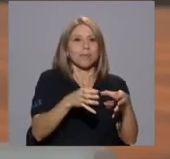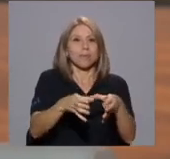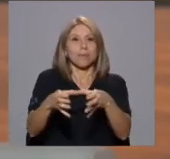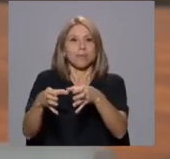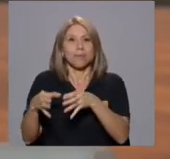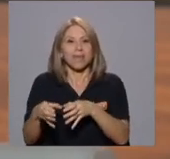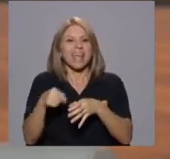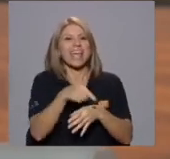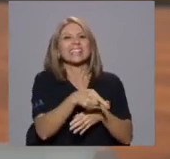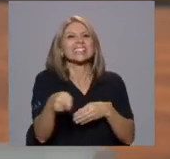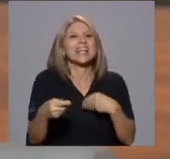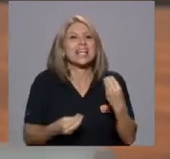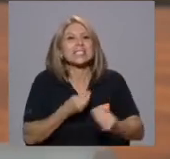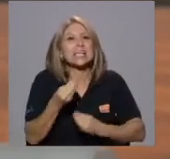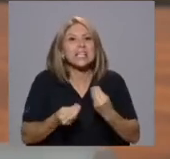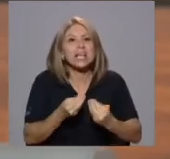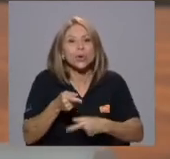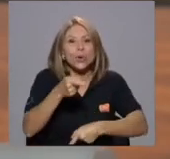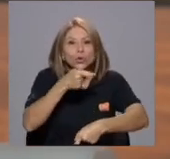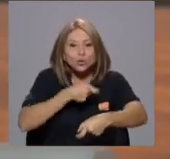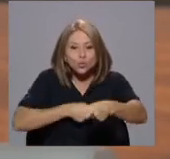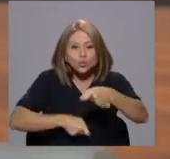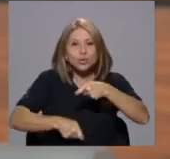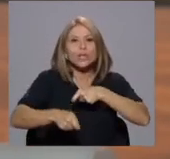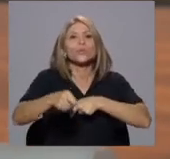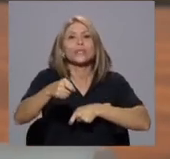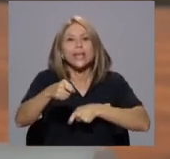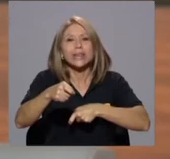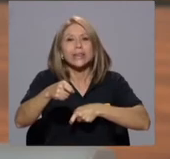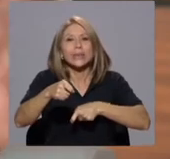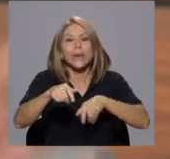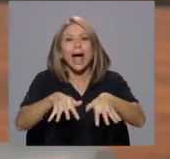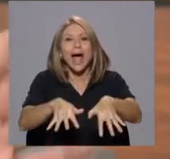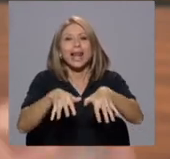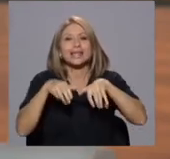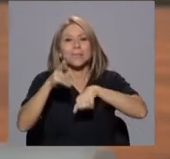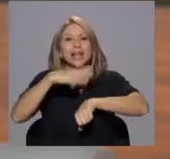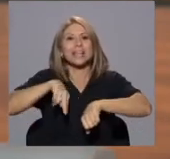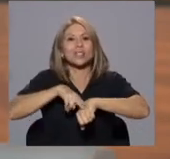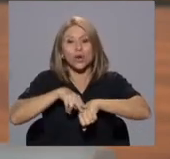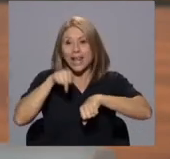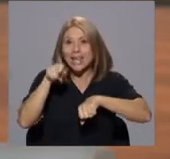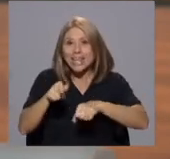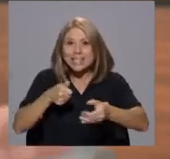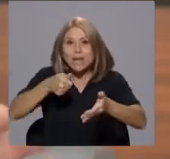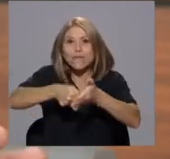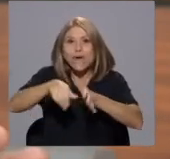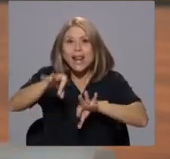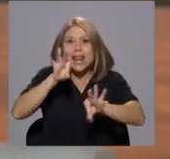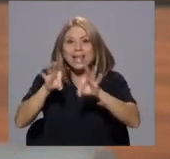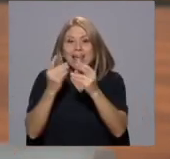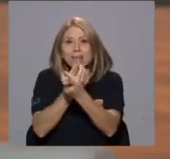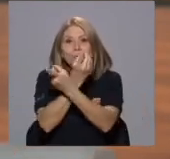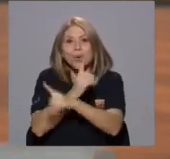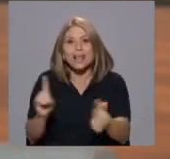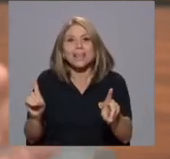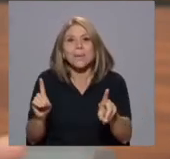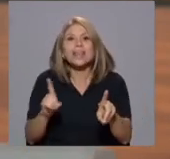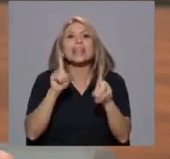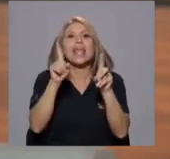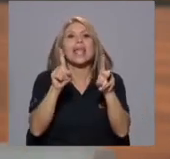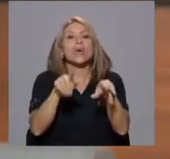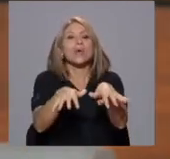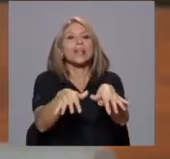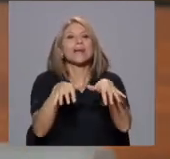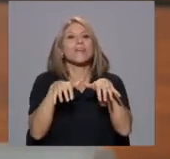es sustituyendo a la Asamblea Nacional, que fue electa democráticamente en una asamblea que no